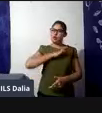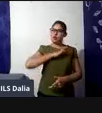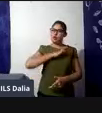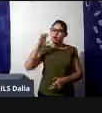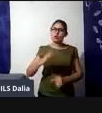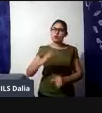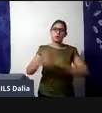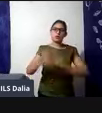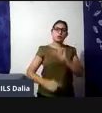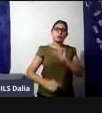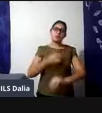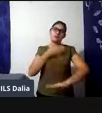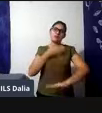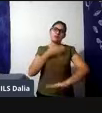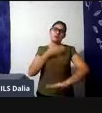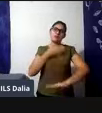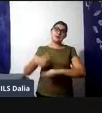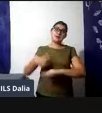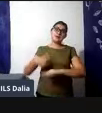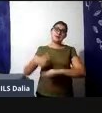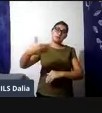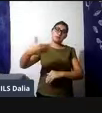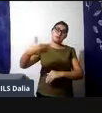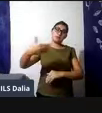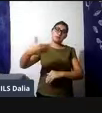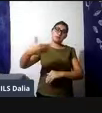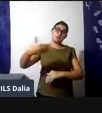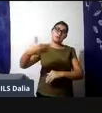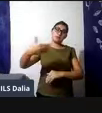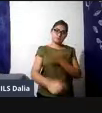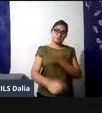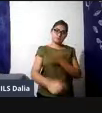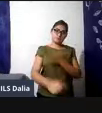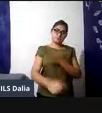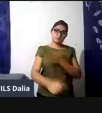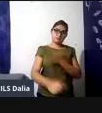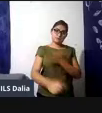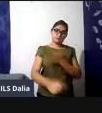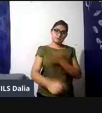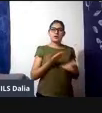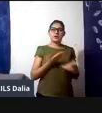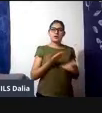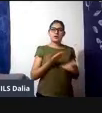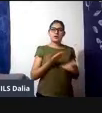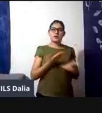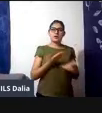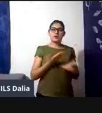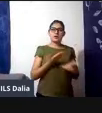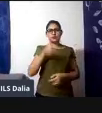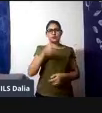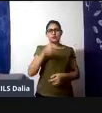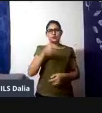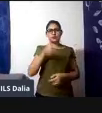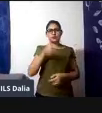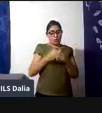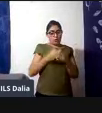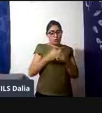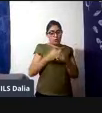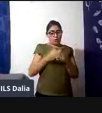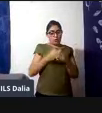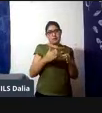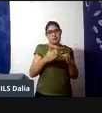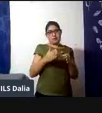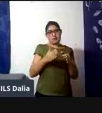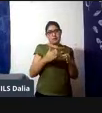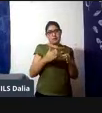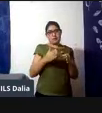darse. La recomendación es no abrir la puerta a la violencia. Ahorita en la cuarentena, todos estamos ya en